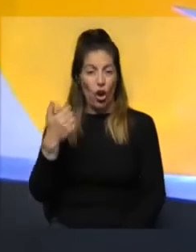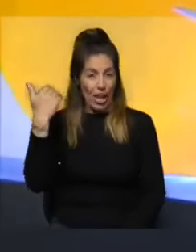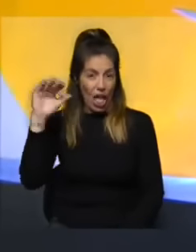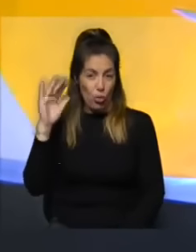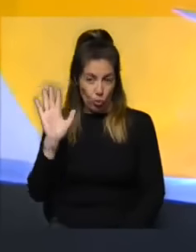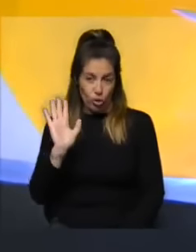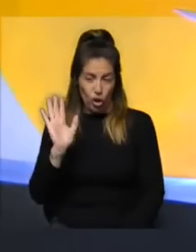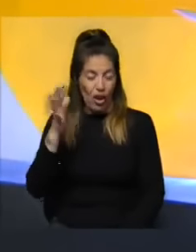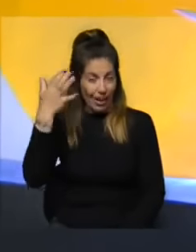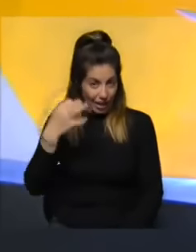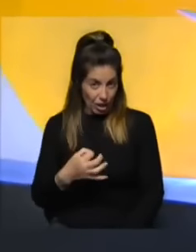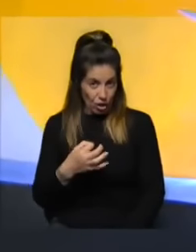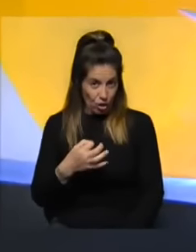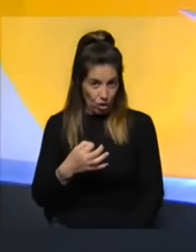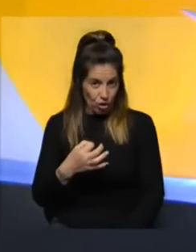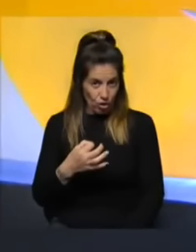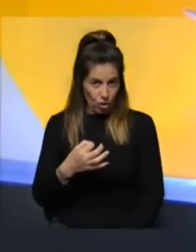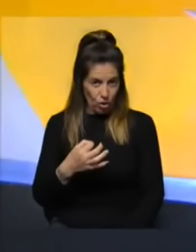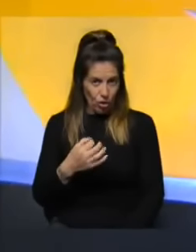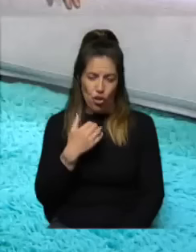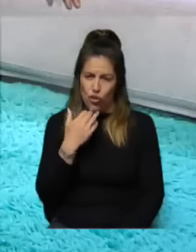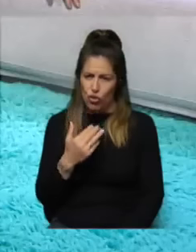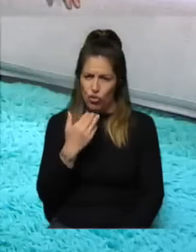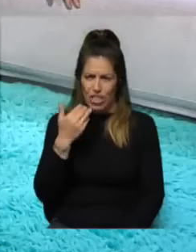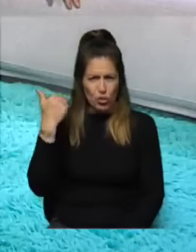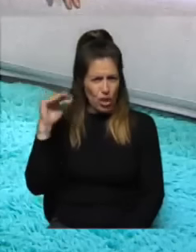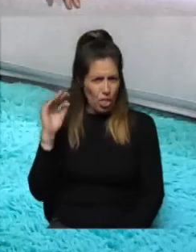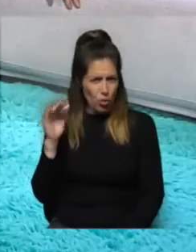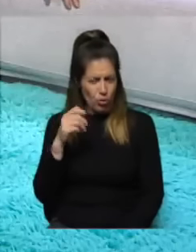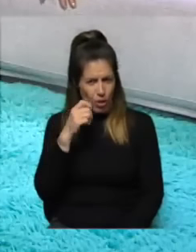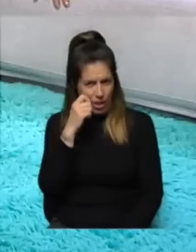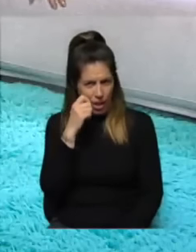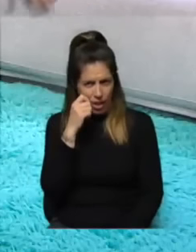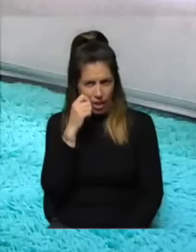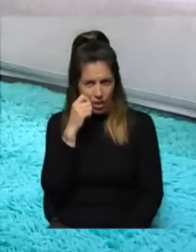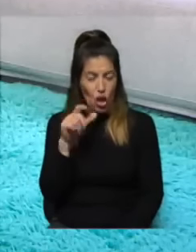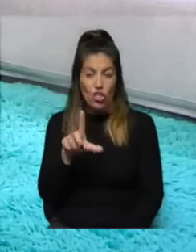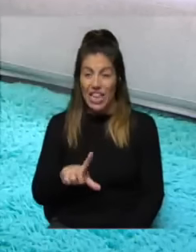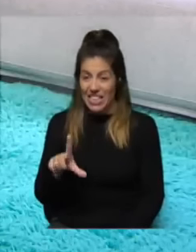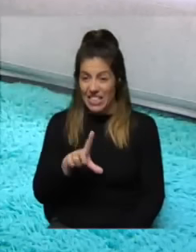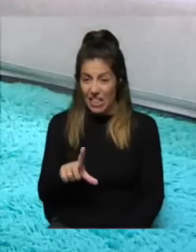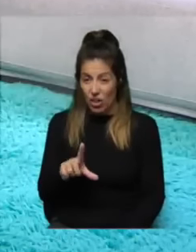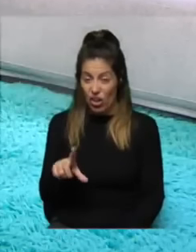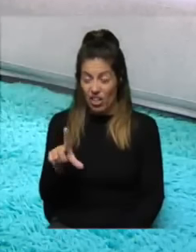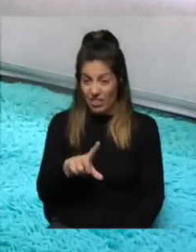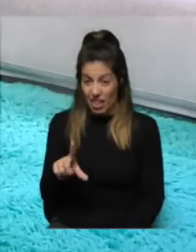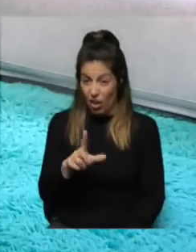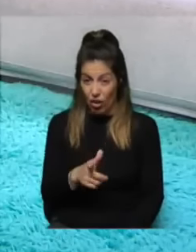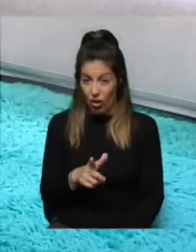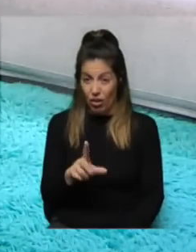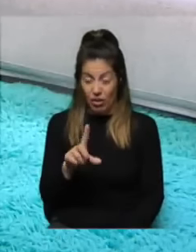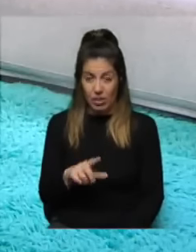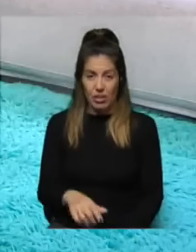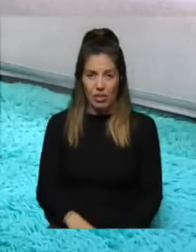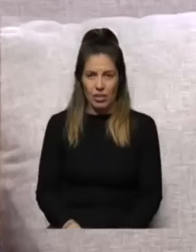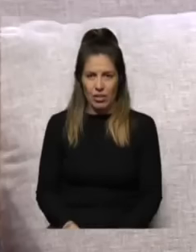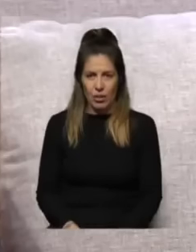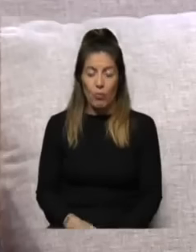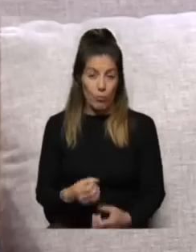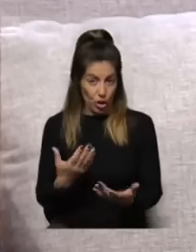creo. No sé si son mayores de edad. No, sí, es liceo. Ah, es liceo. Es liceo. No, bueno, por